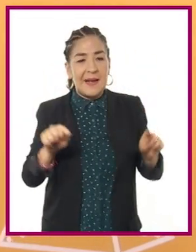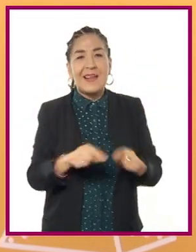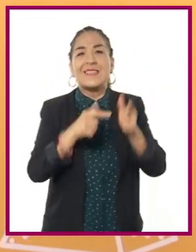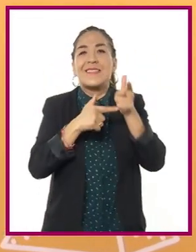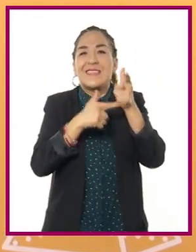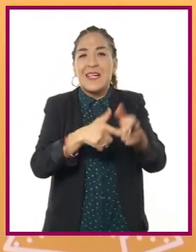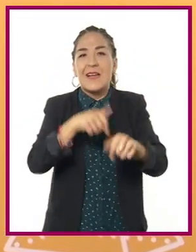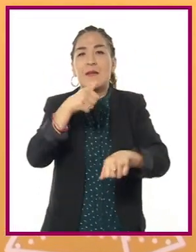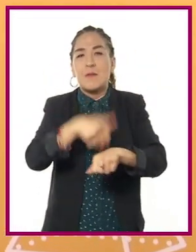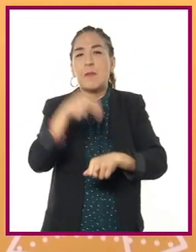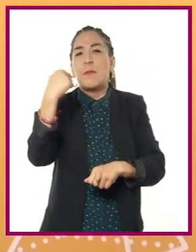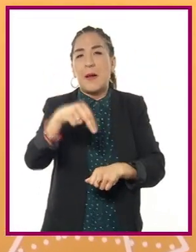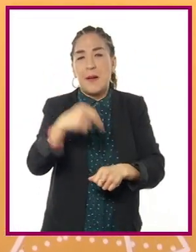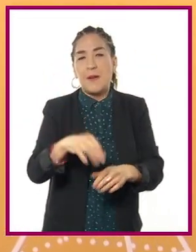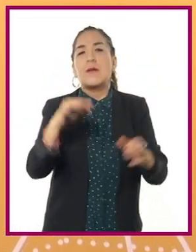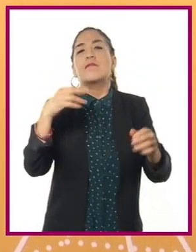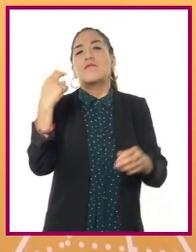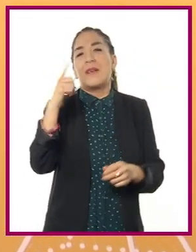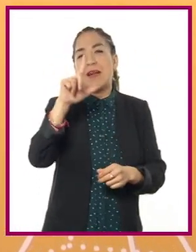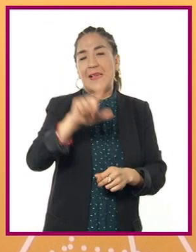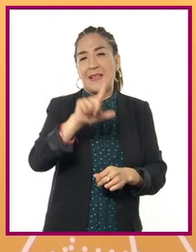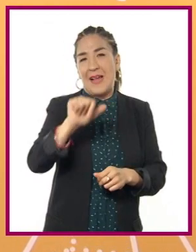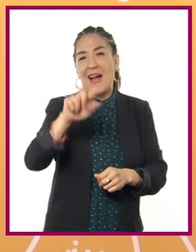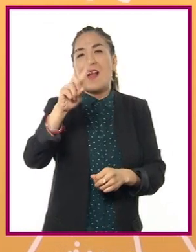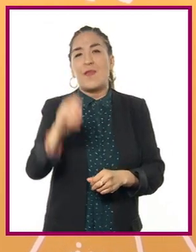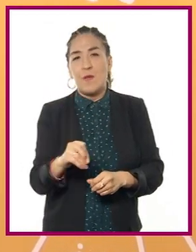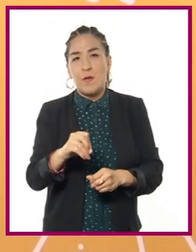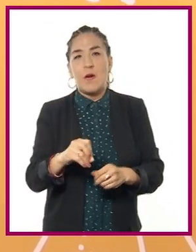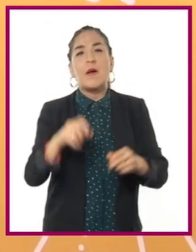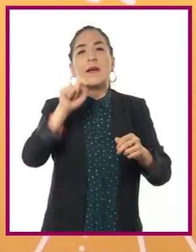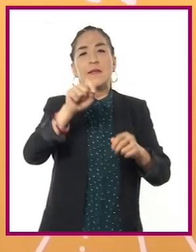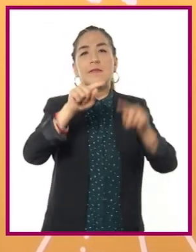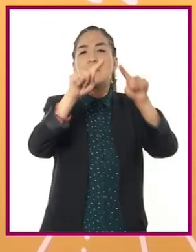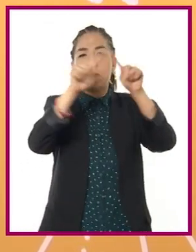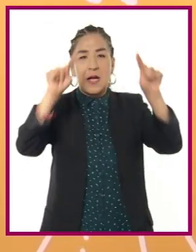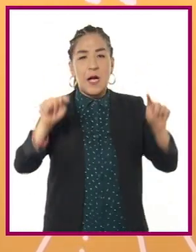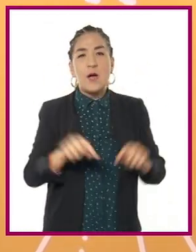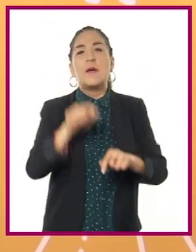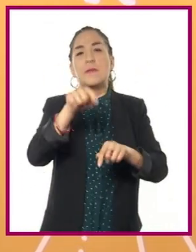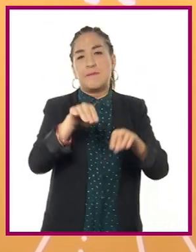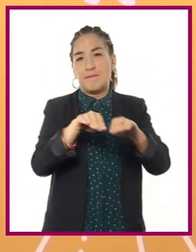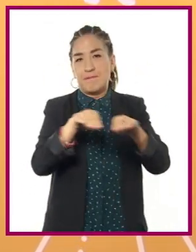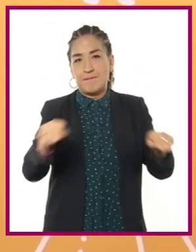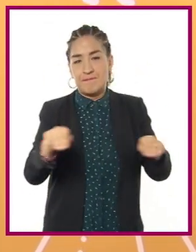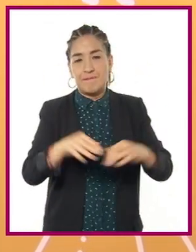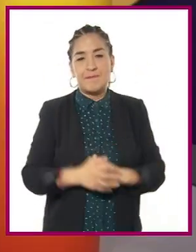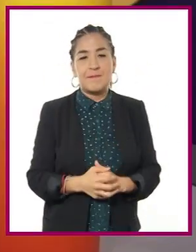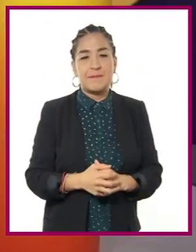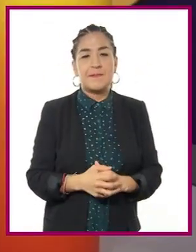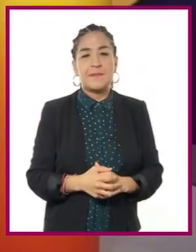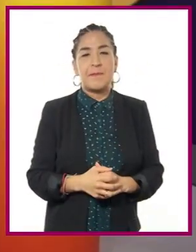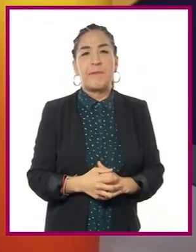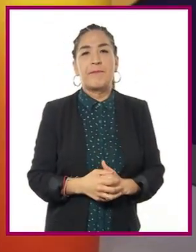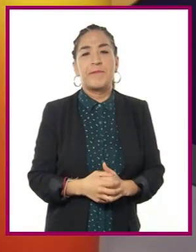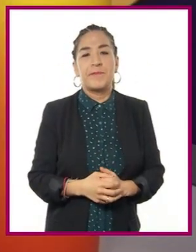consecutivos llamados lados y que encierran una región en el plano.